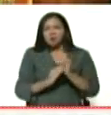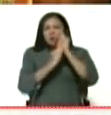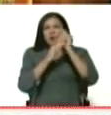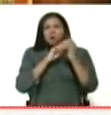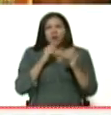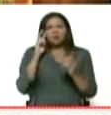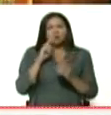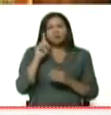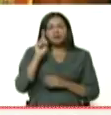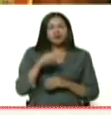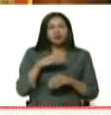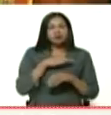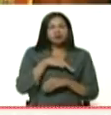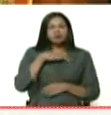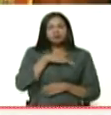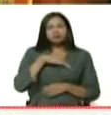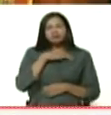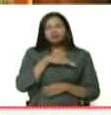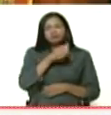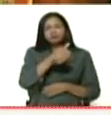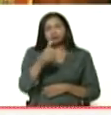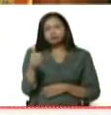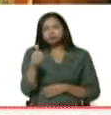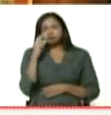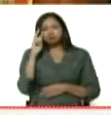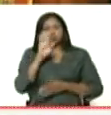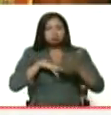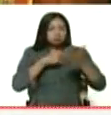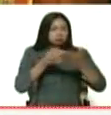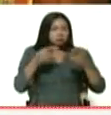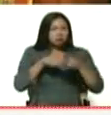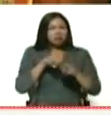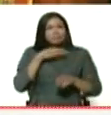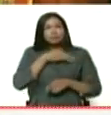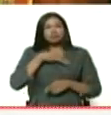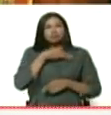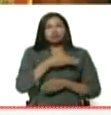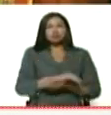viendo también las misiones, grandes misiones, la agenda de misiones, grandes misiones.